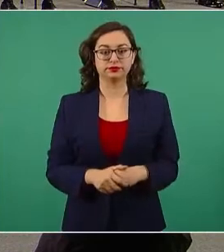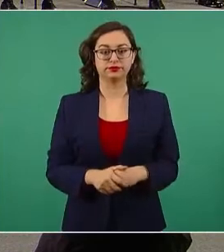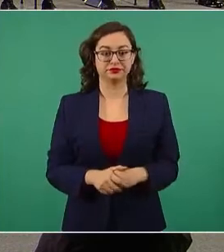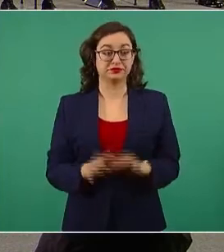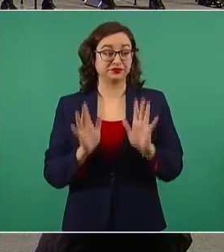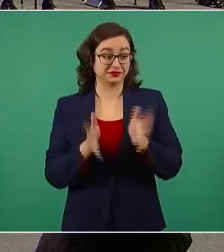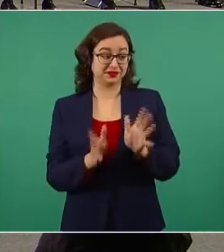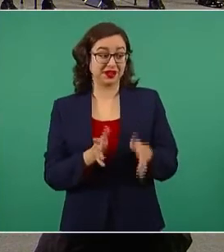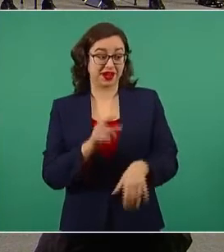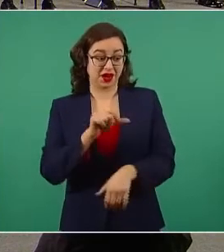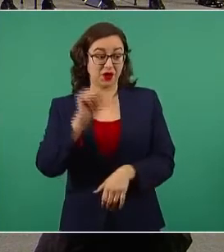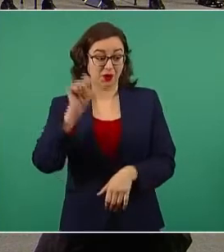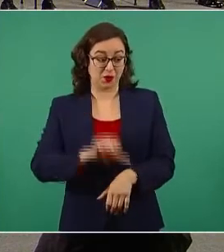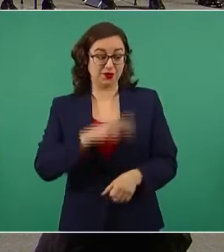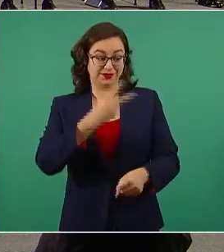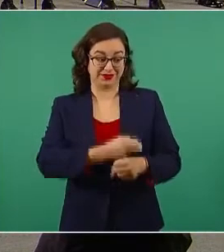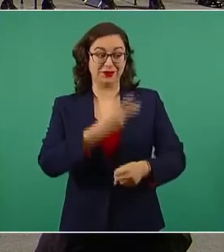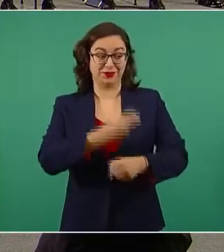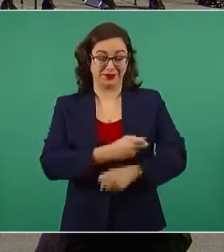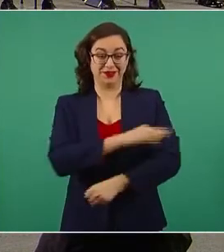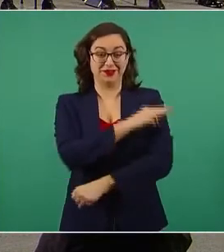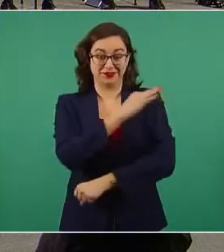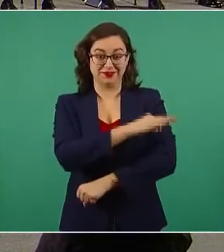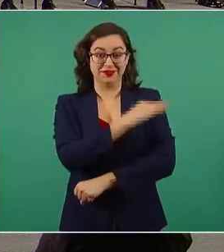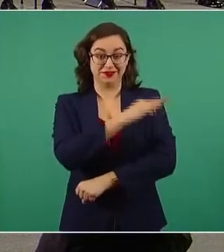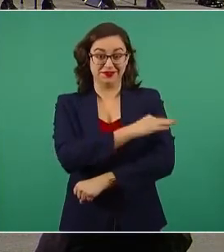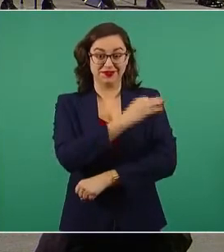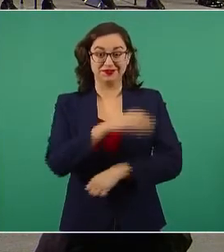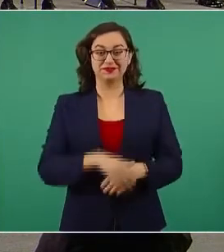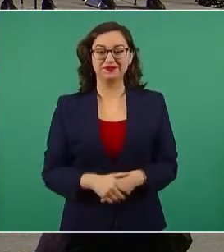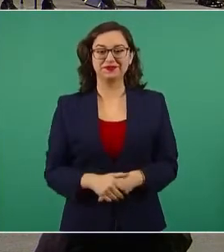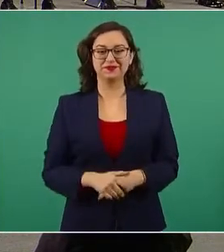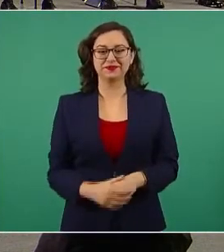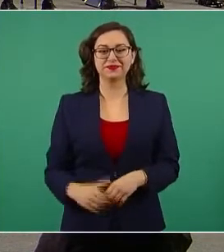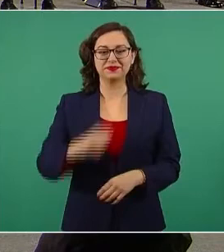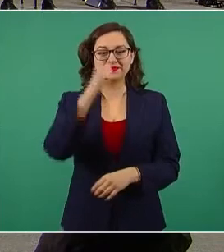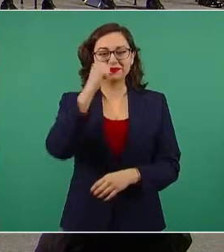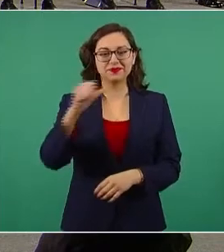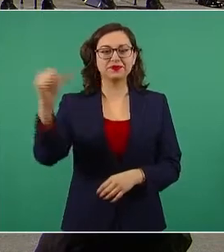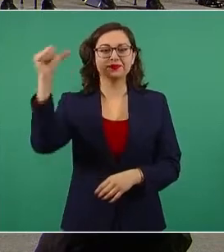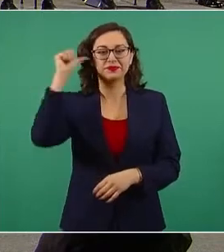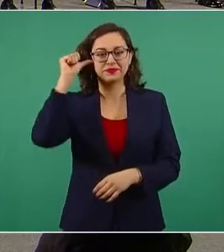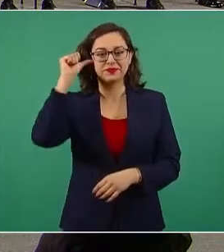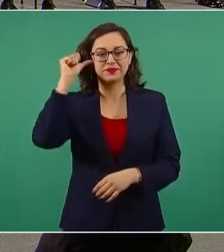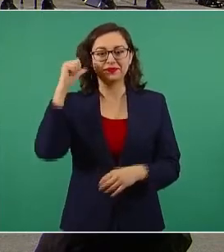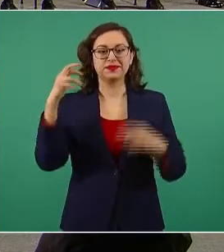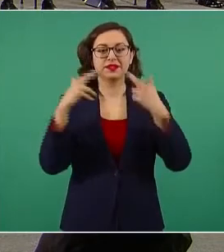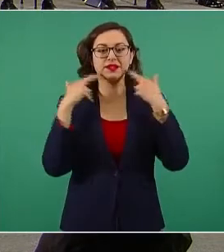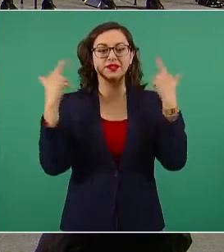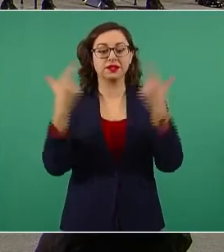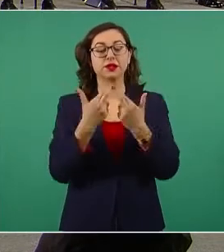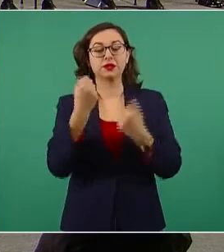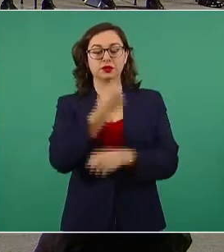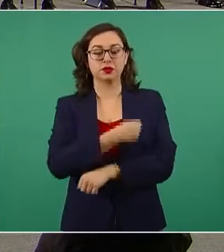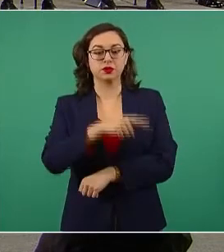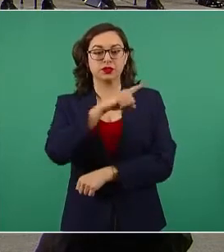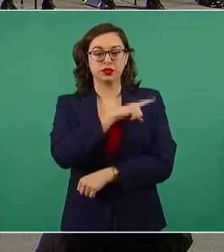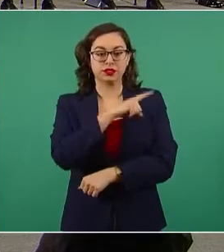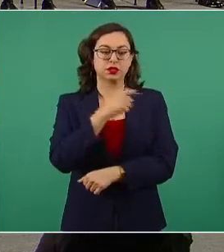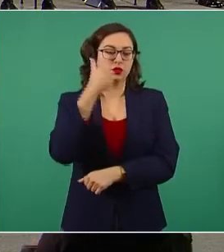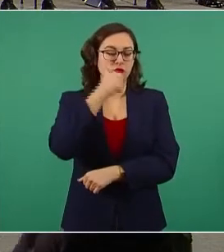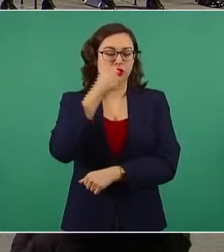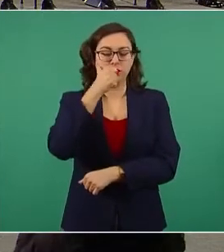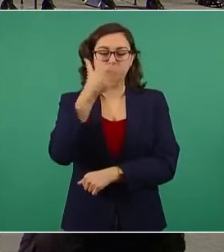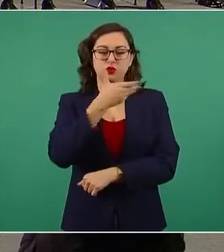el día de hoy, y ayer que tuvimos la reunión de Salud que hacemos lunes y